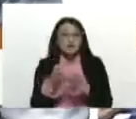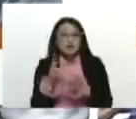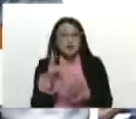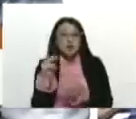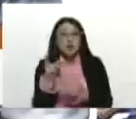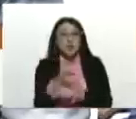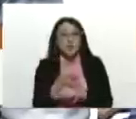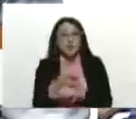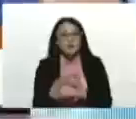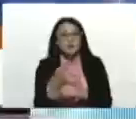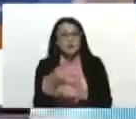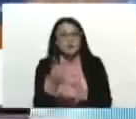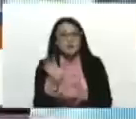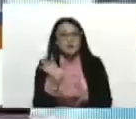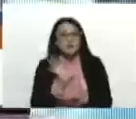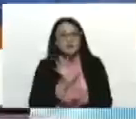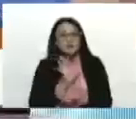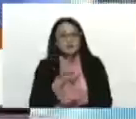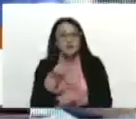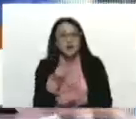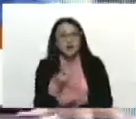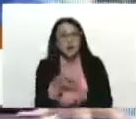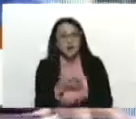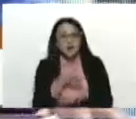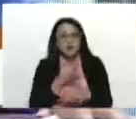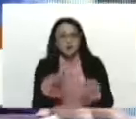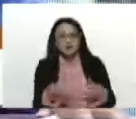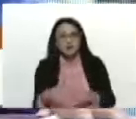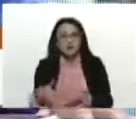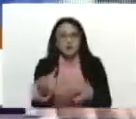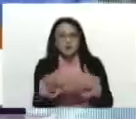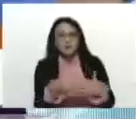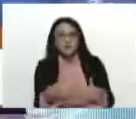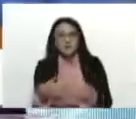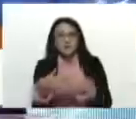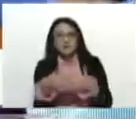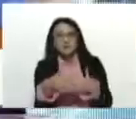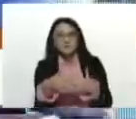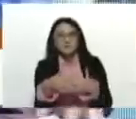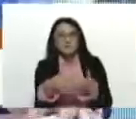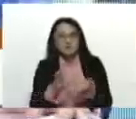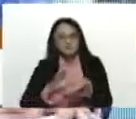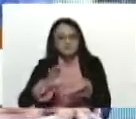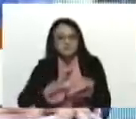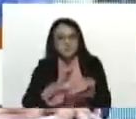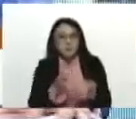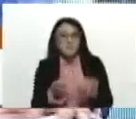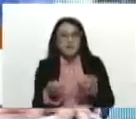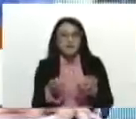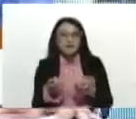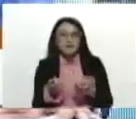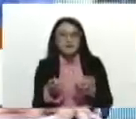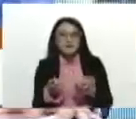gubernamentales porque ellas dependen de un gobierno del gobierno de Estados Unidos que es la que le da plata